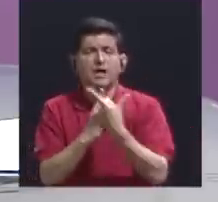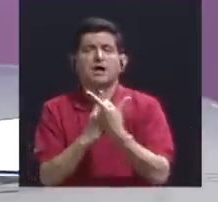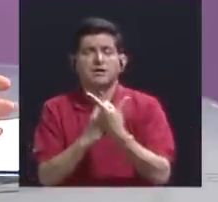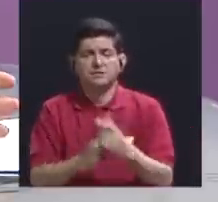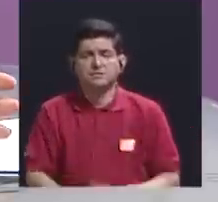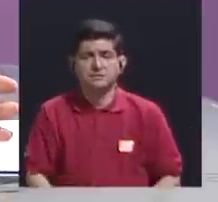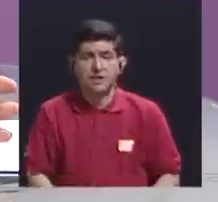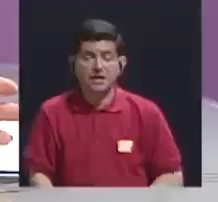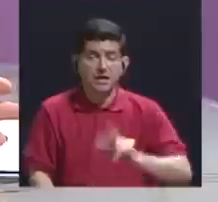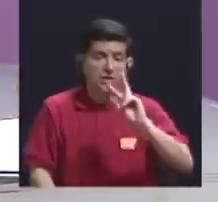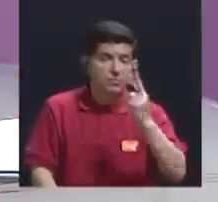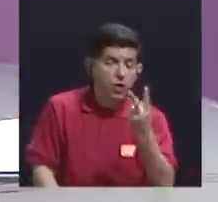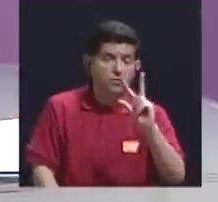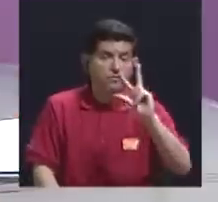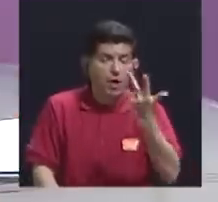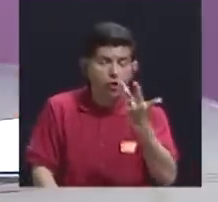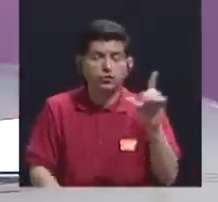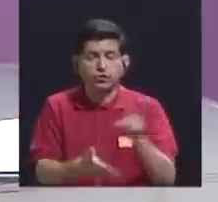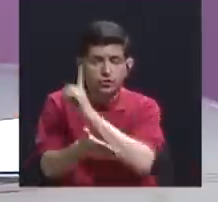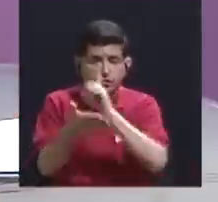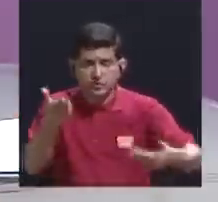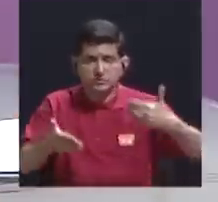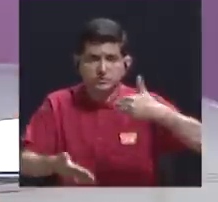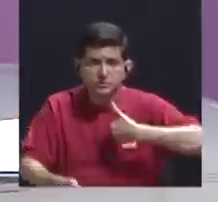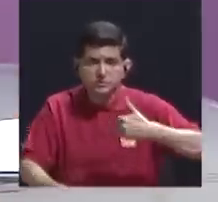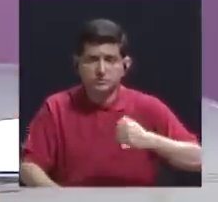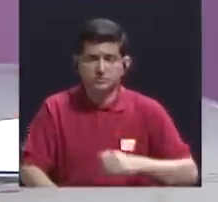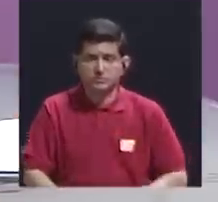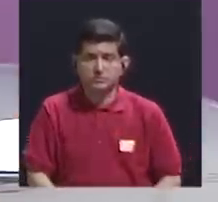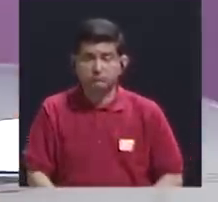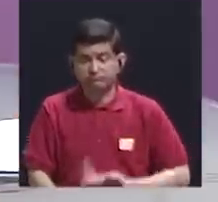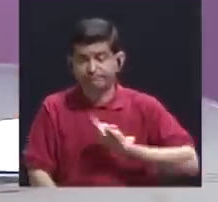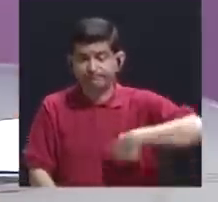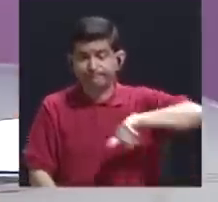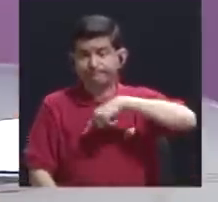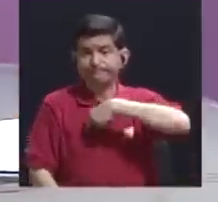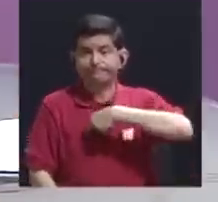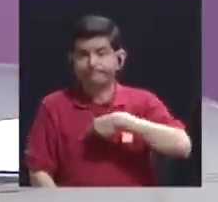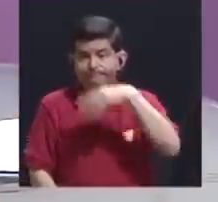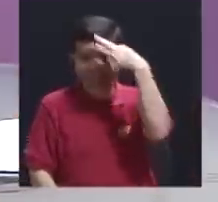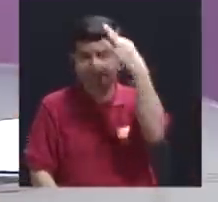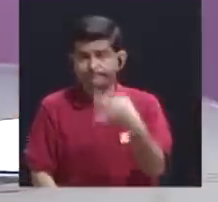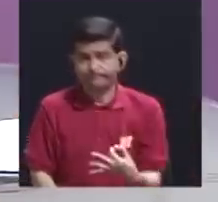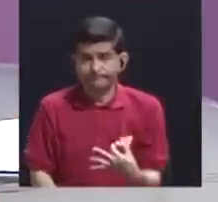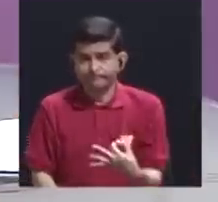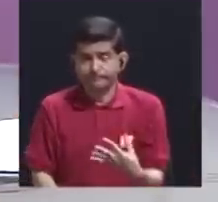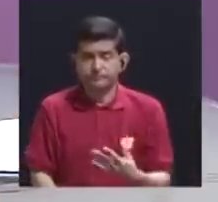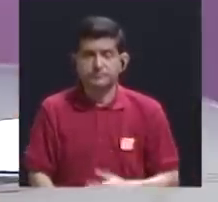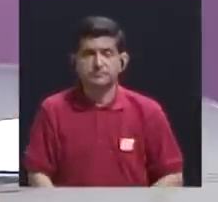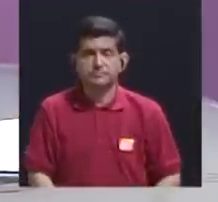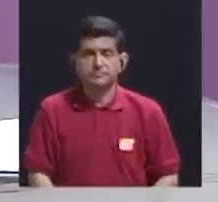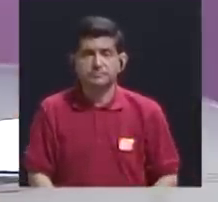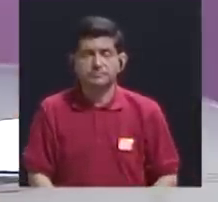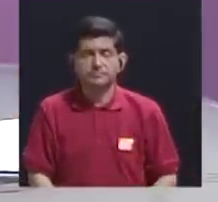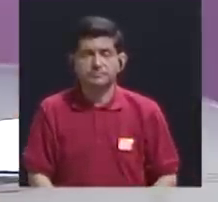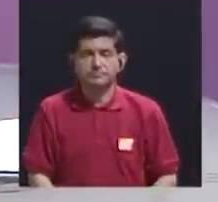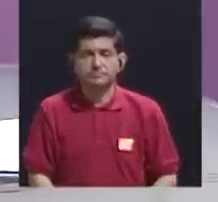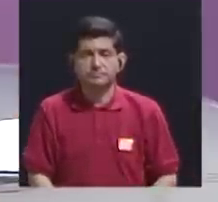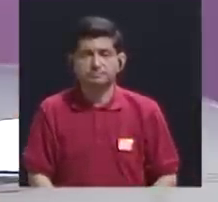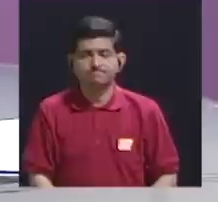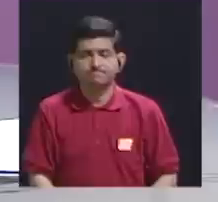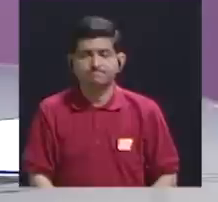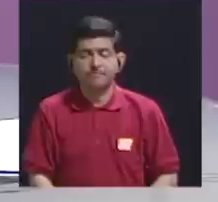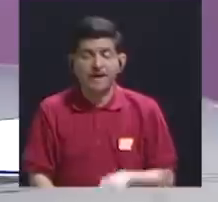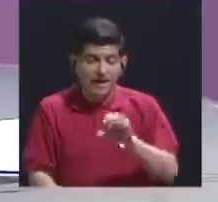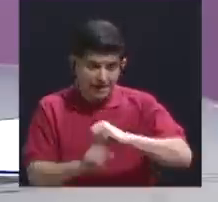doble o triplemente discriminadas y nosotros consideramos que vamos